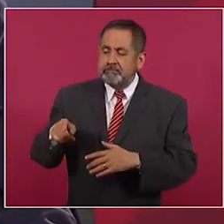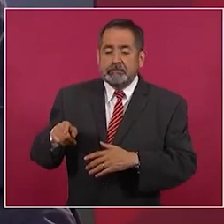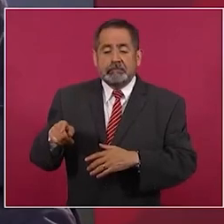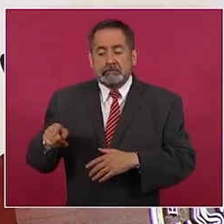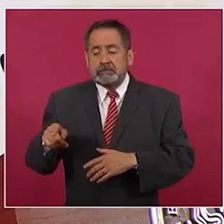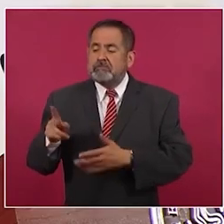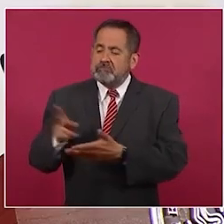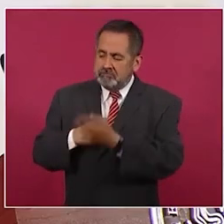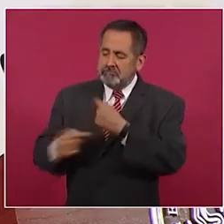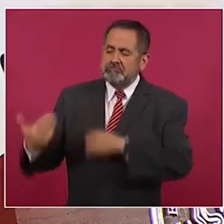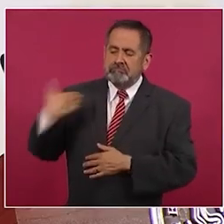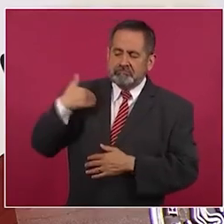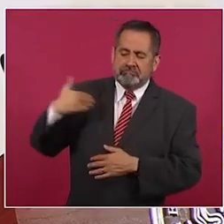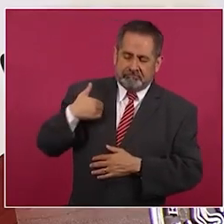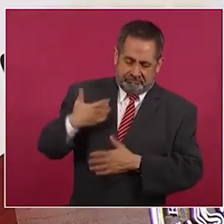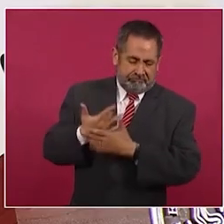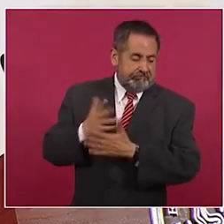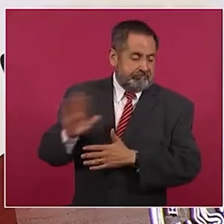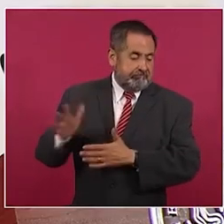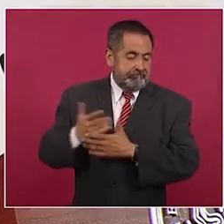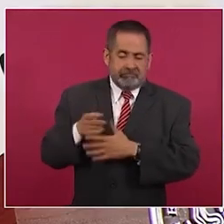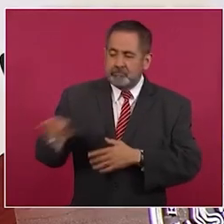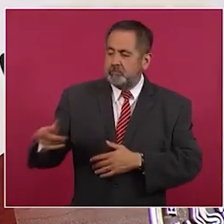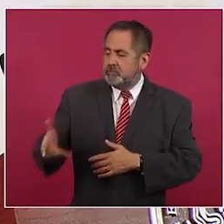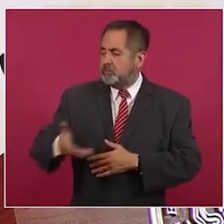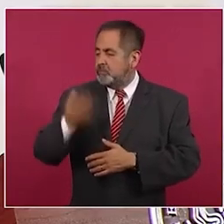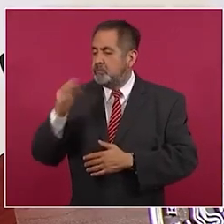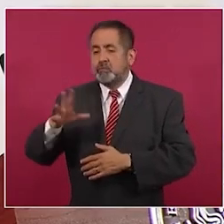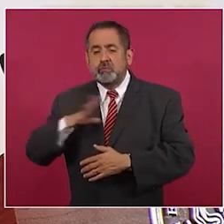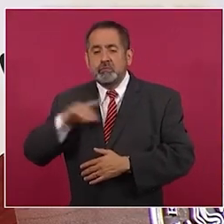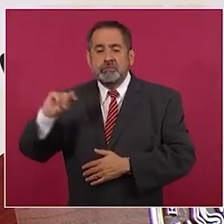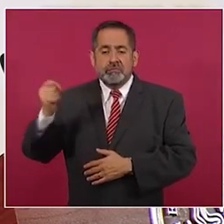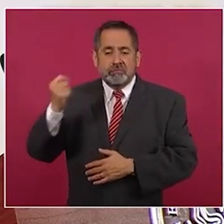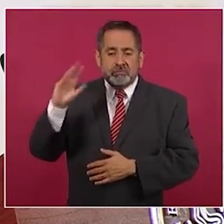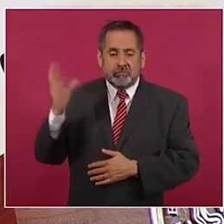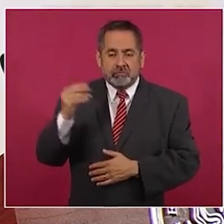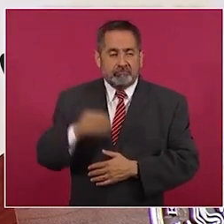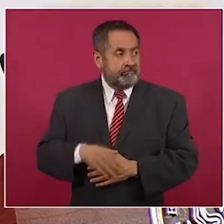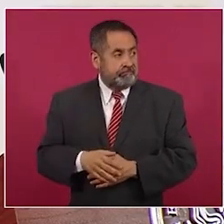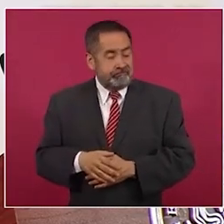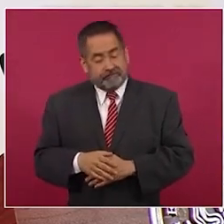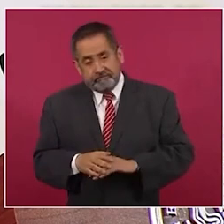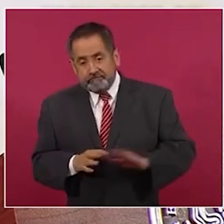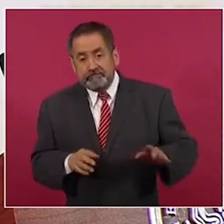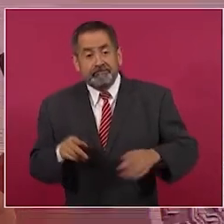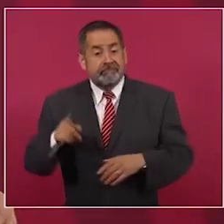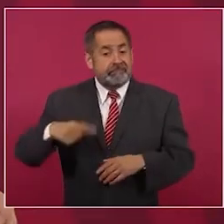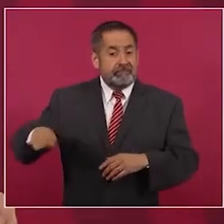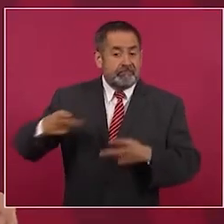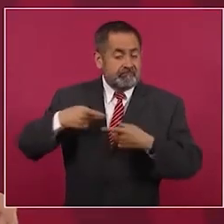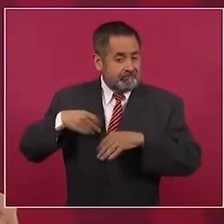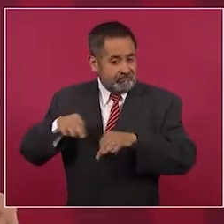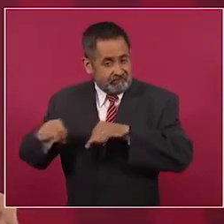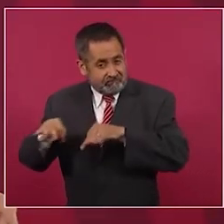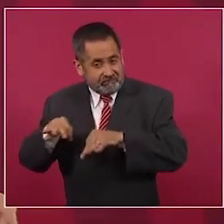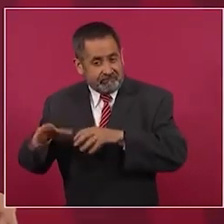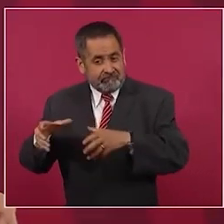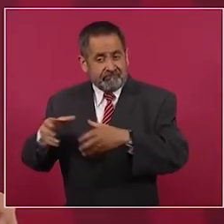buscar porque no íbamos a tener la tecnología y los trabajadores petroleros, los